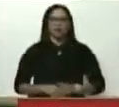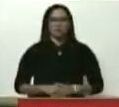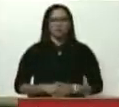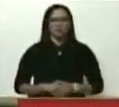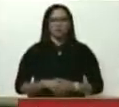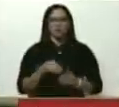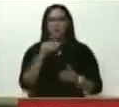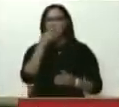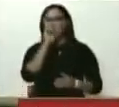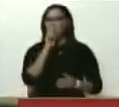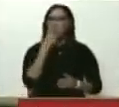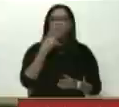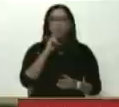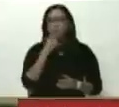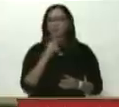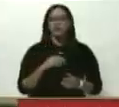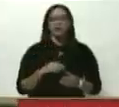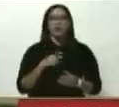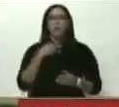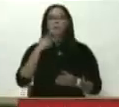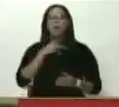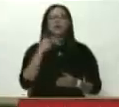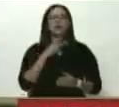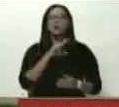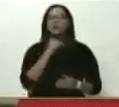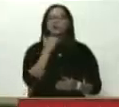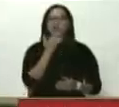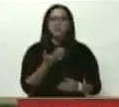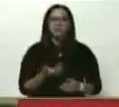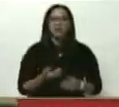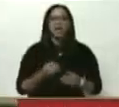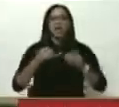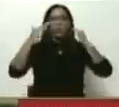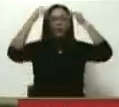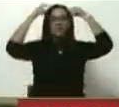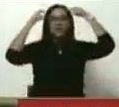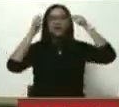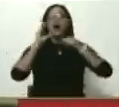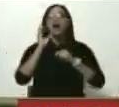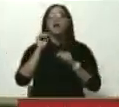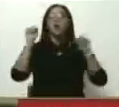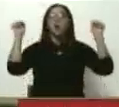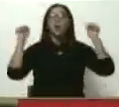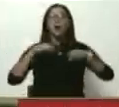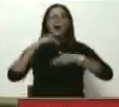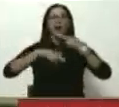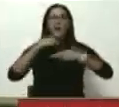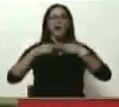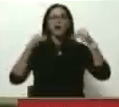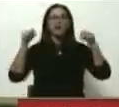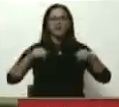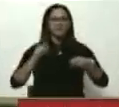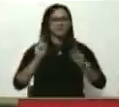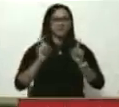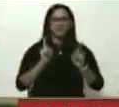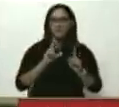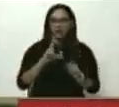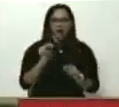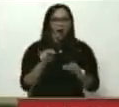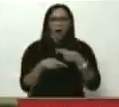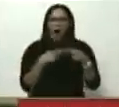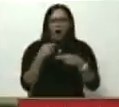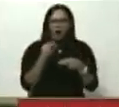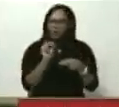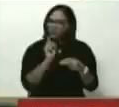La tibieza en política no da resultados. El comandante Chávez habló de una revolución aquí. Y algunos le decían, no, no hables de revolución,